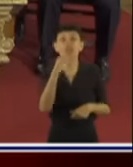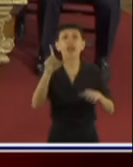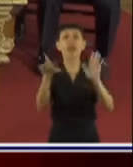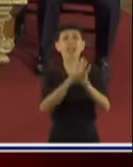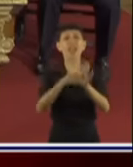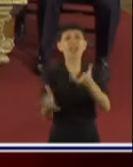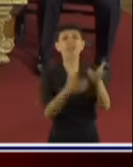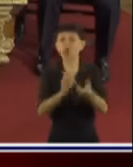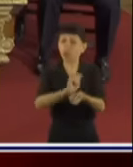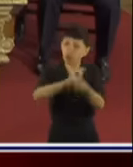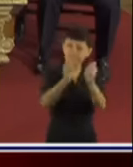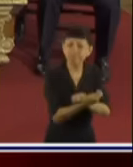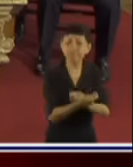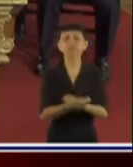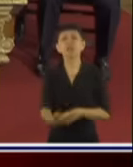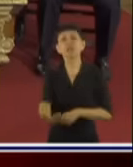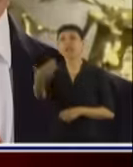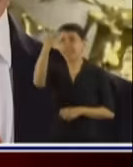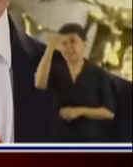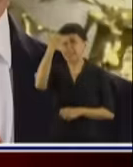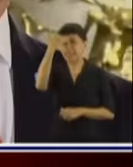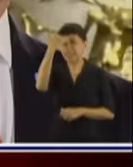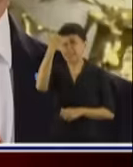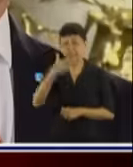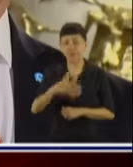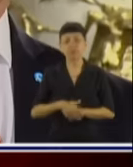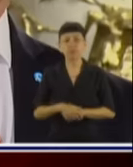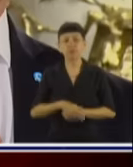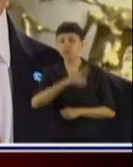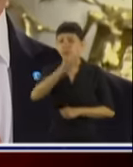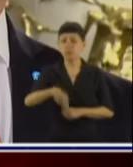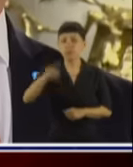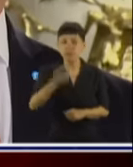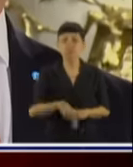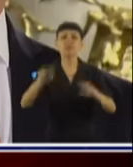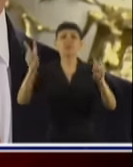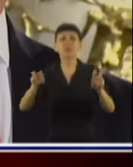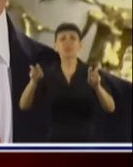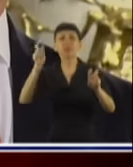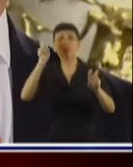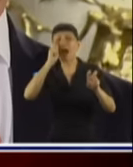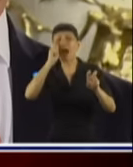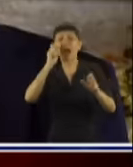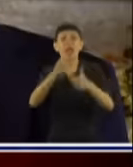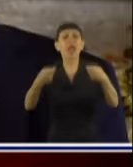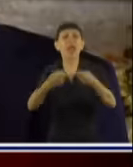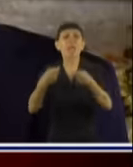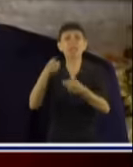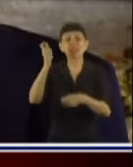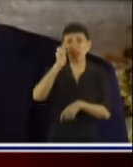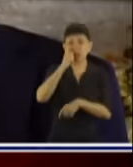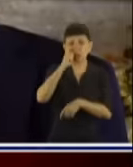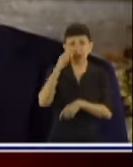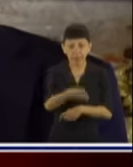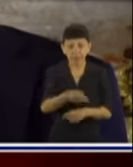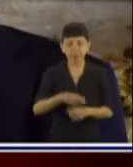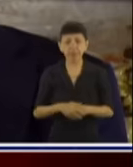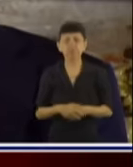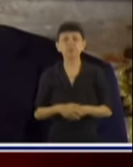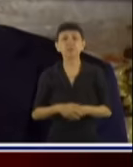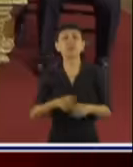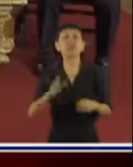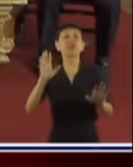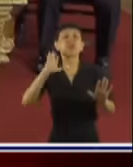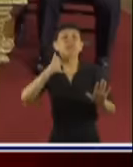Pero no, si tengo que dar una opinión, me parece que el de los 90 fue más audaz. Y aparte tuvo otro trámite, fue primero al